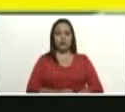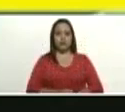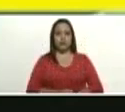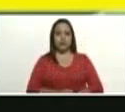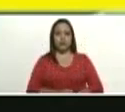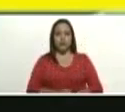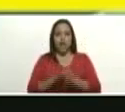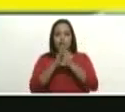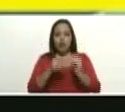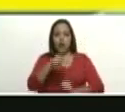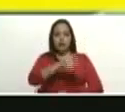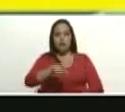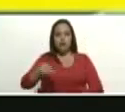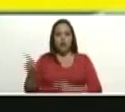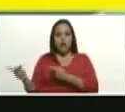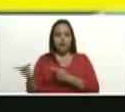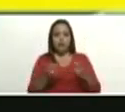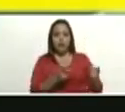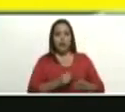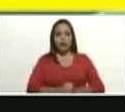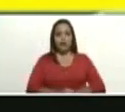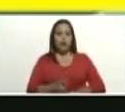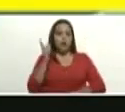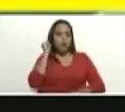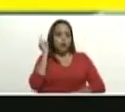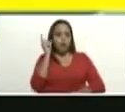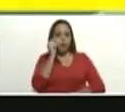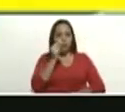y a todos los invitados e invitadas